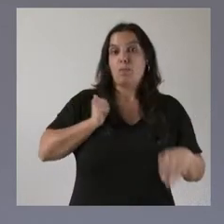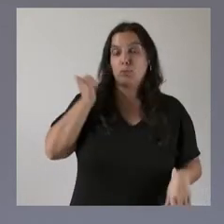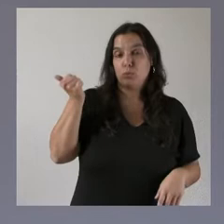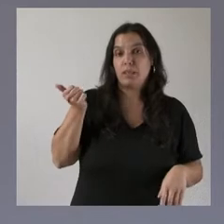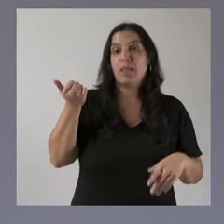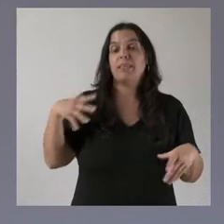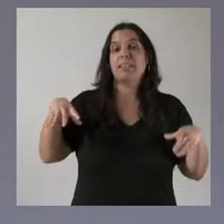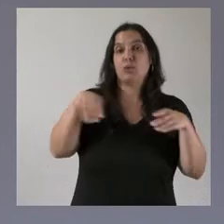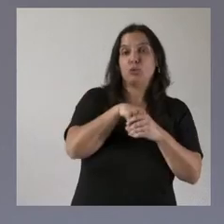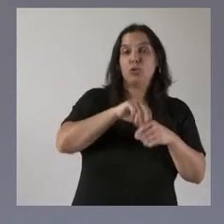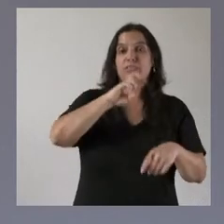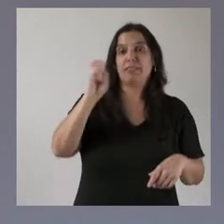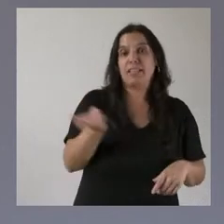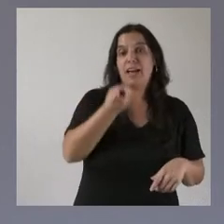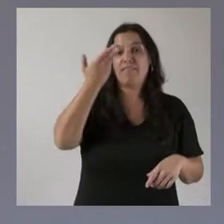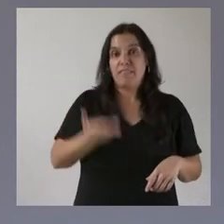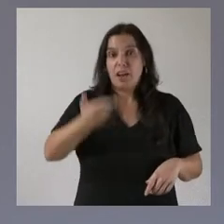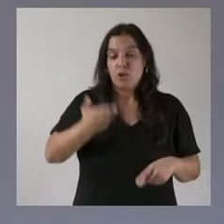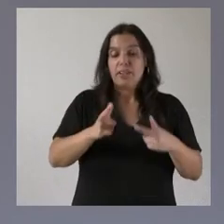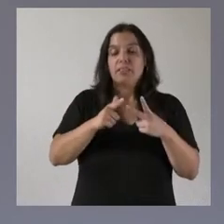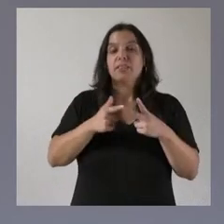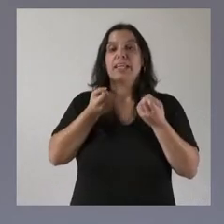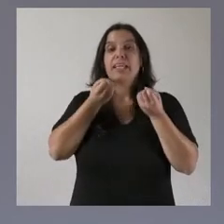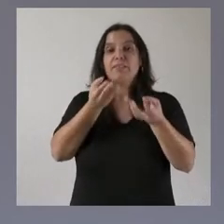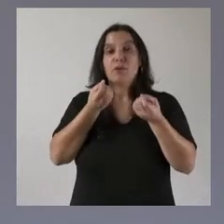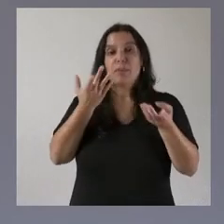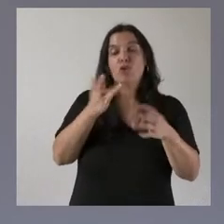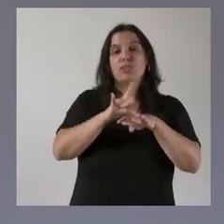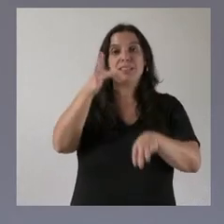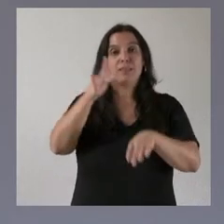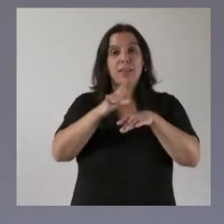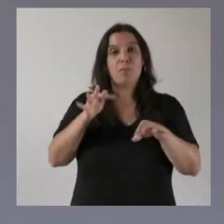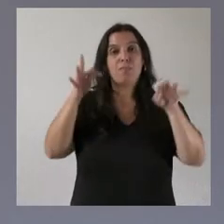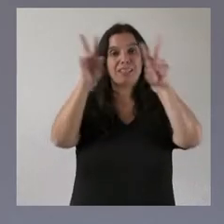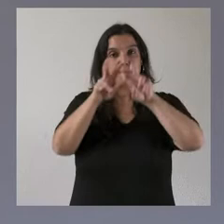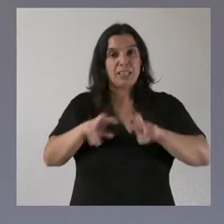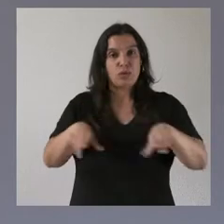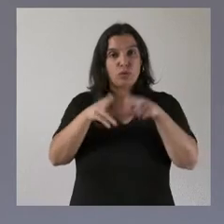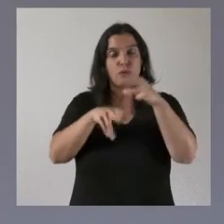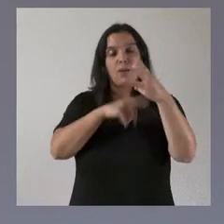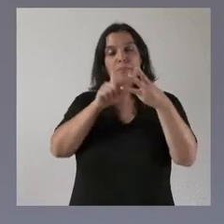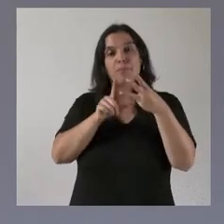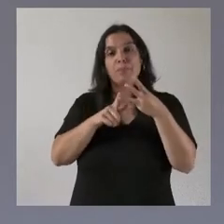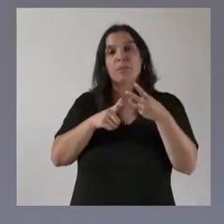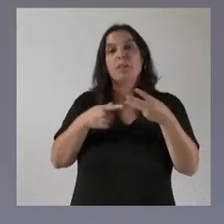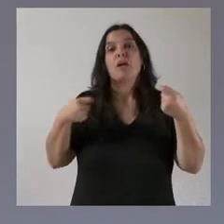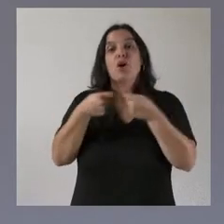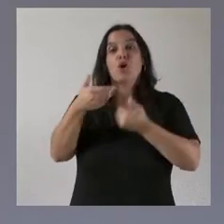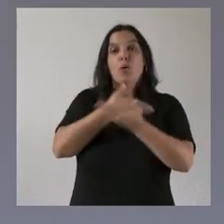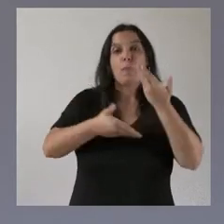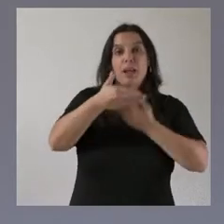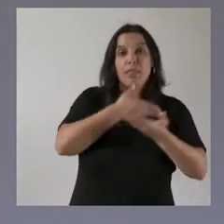inclusión diversidad y valores la de información sensibilización e investigación social la de cooperación